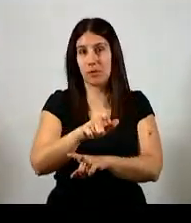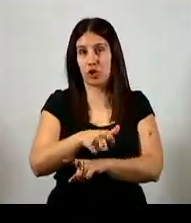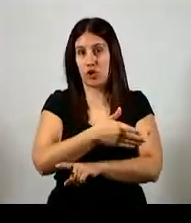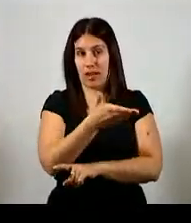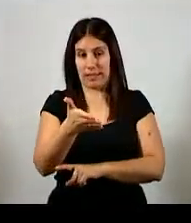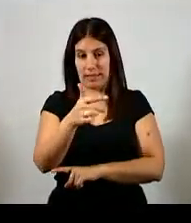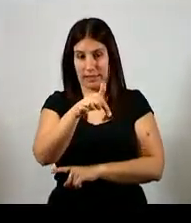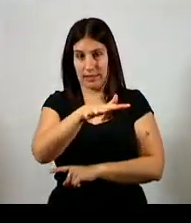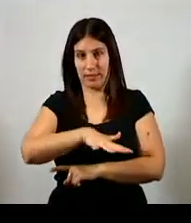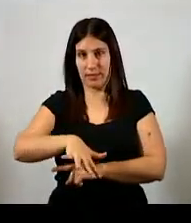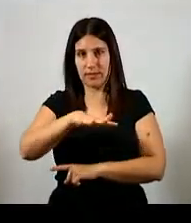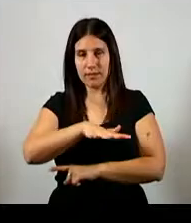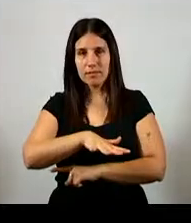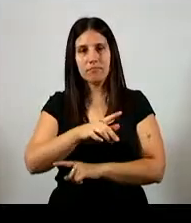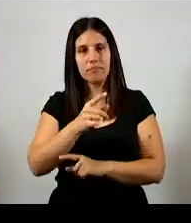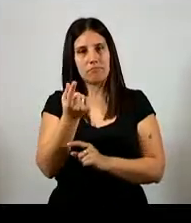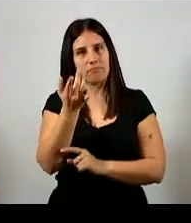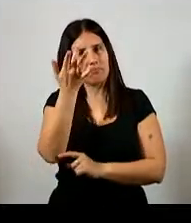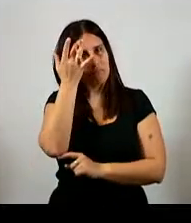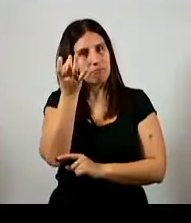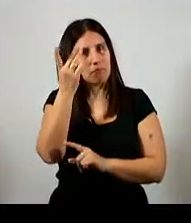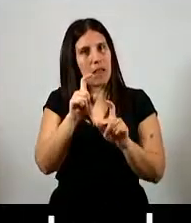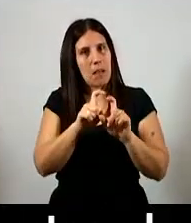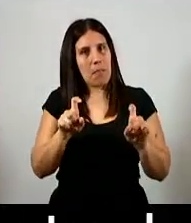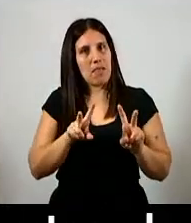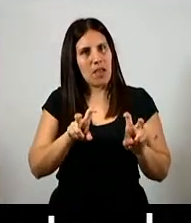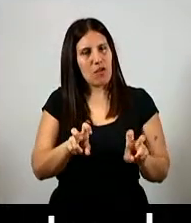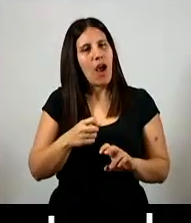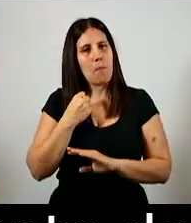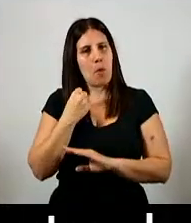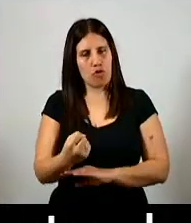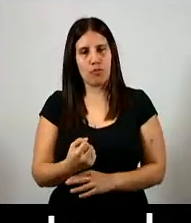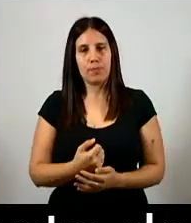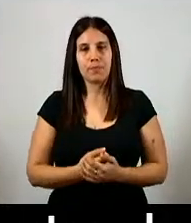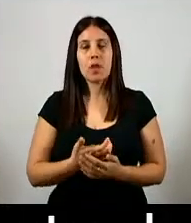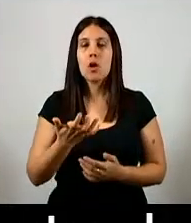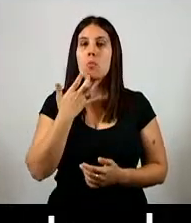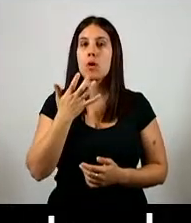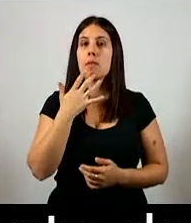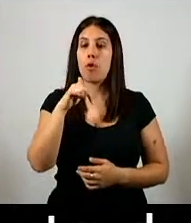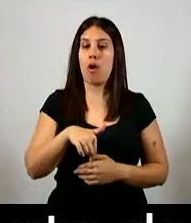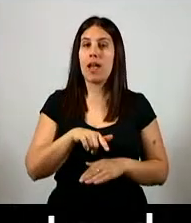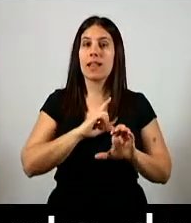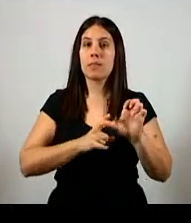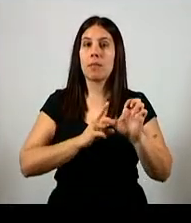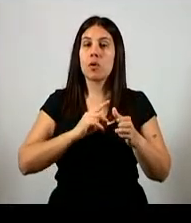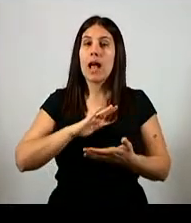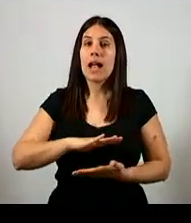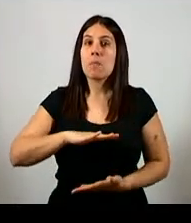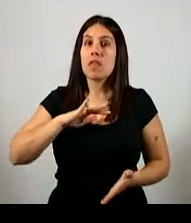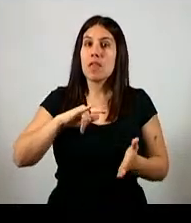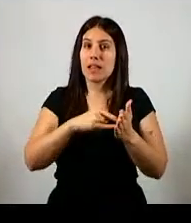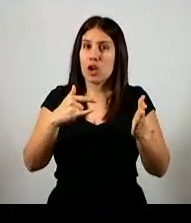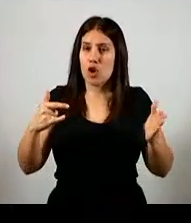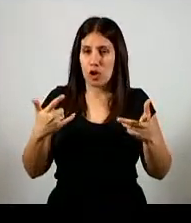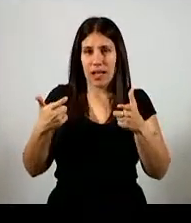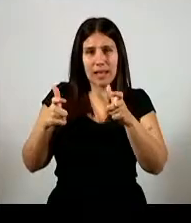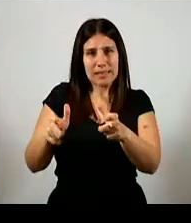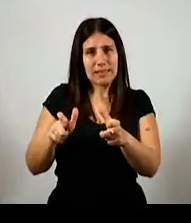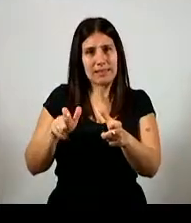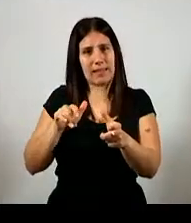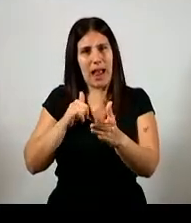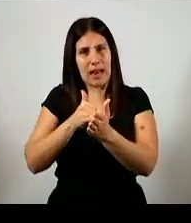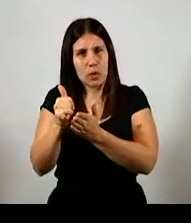local. Por ejemplo, Extremadura tiene una capacidad tecnológica en el campo de la agricultura y el desarrollo